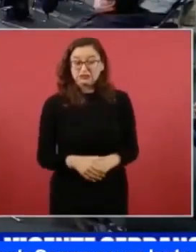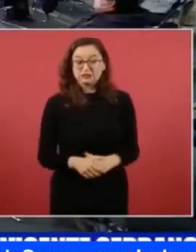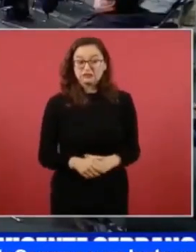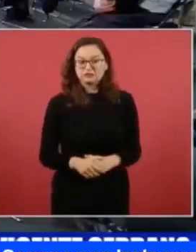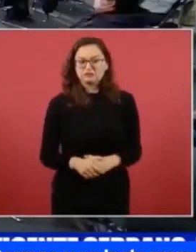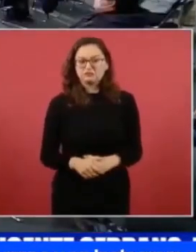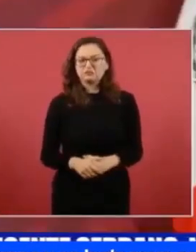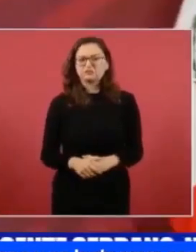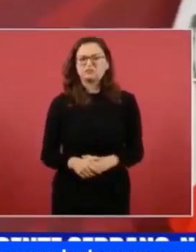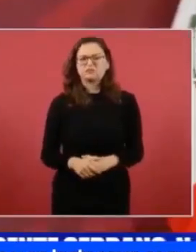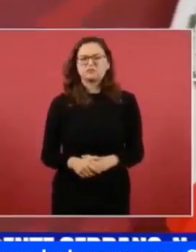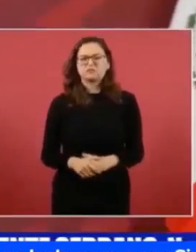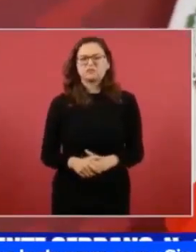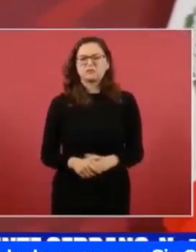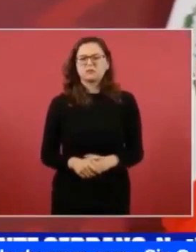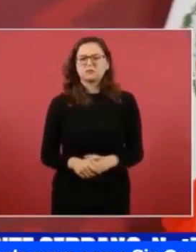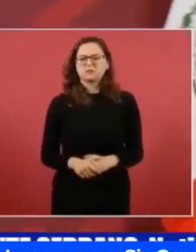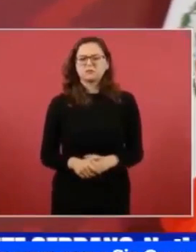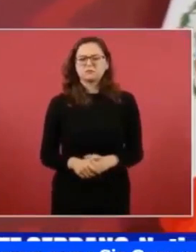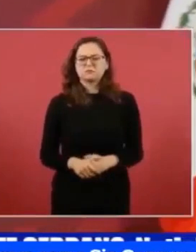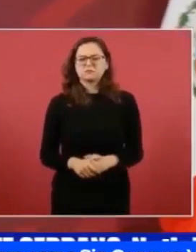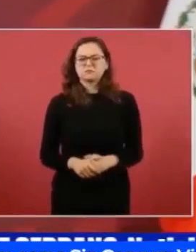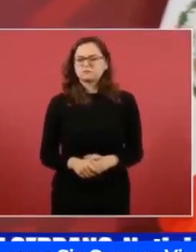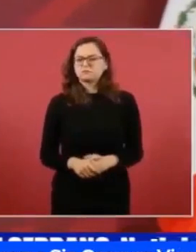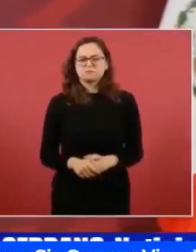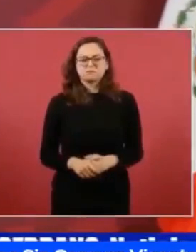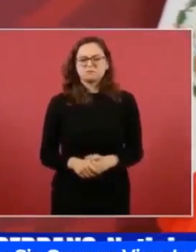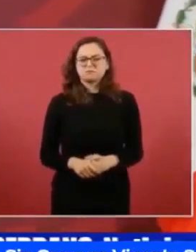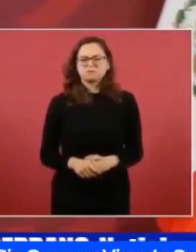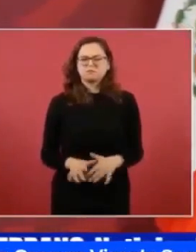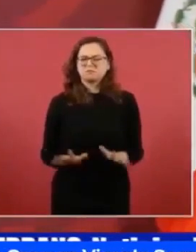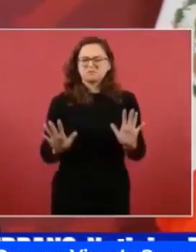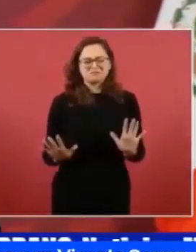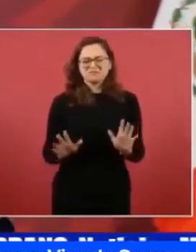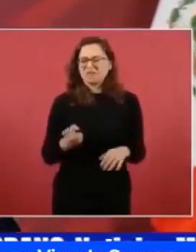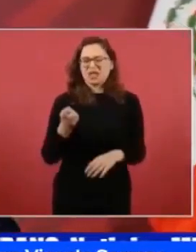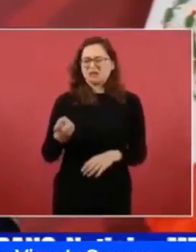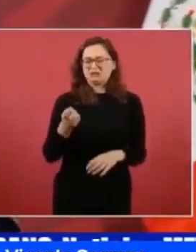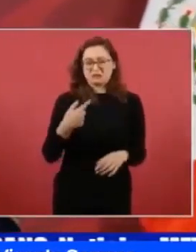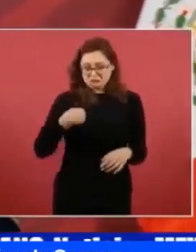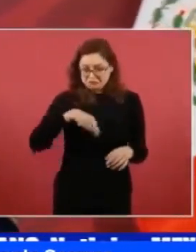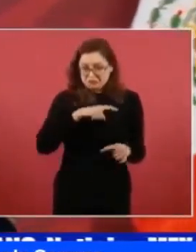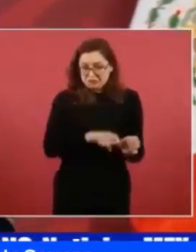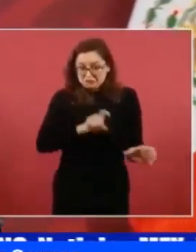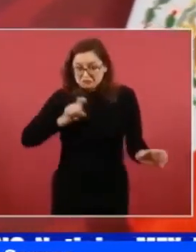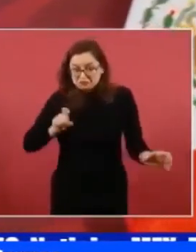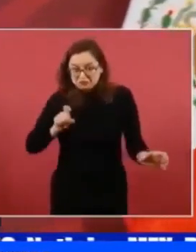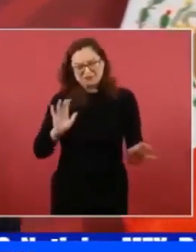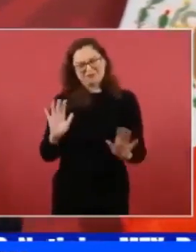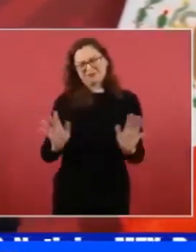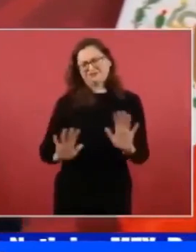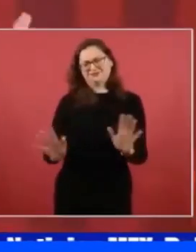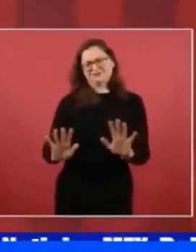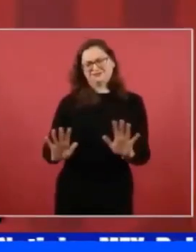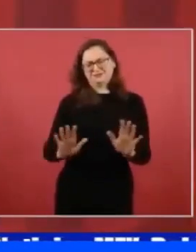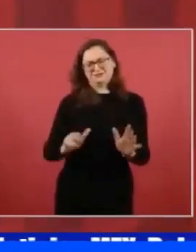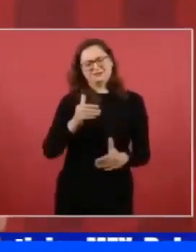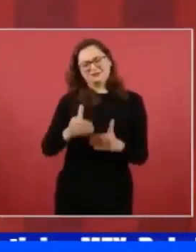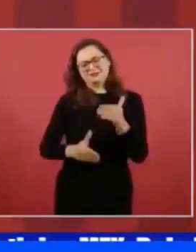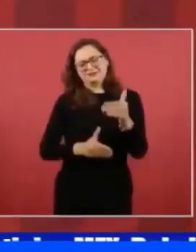eso este no lo veríamos después porque para los